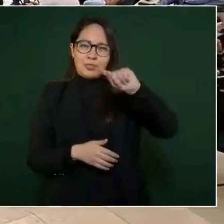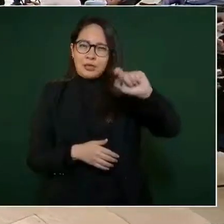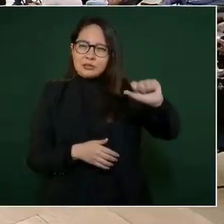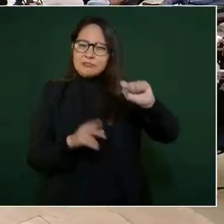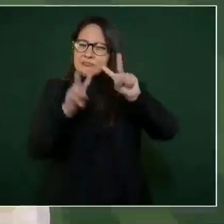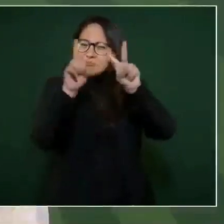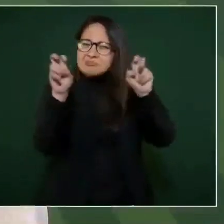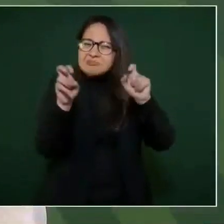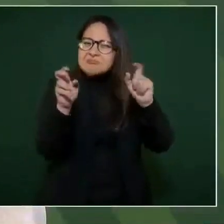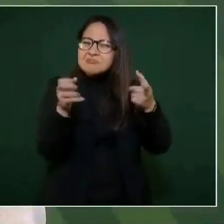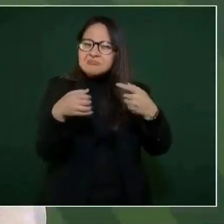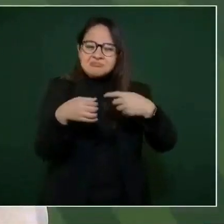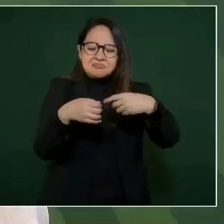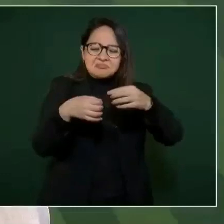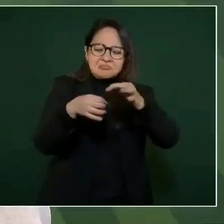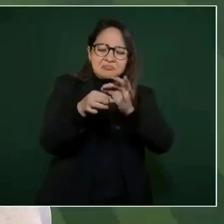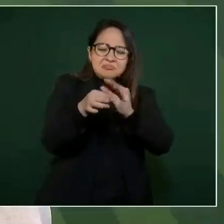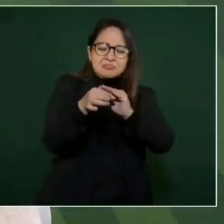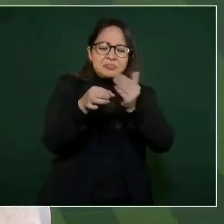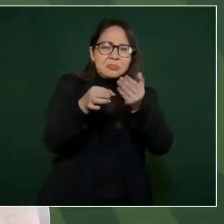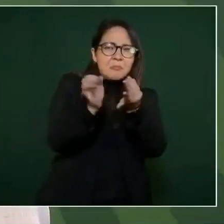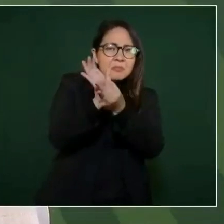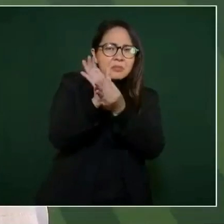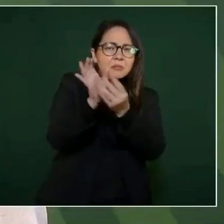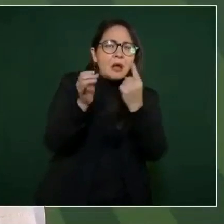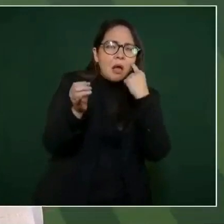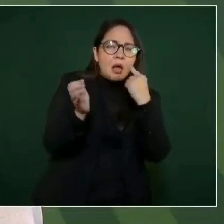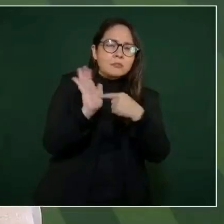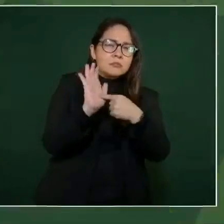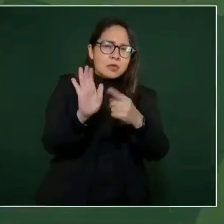anécdota que me platicó